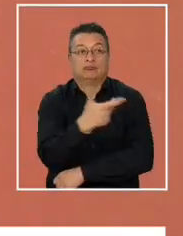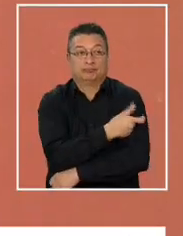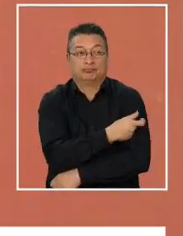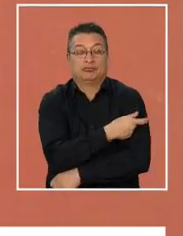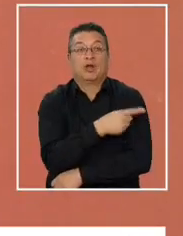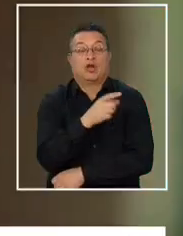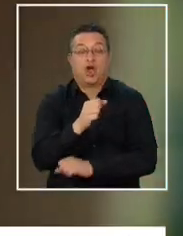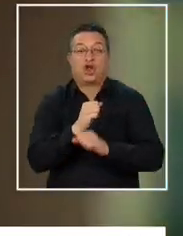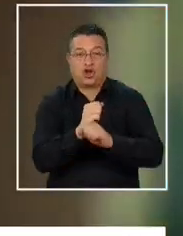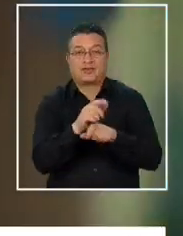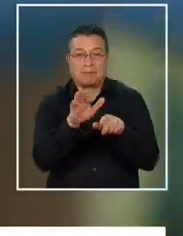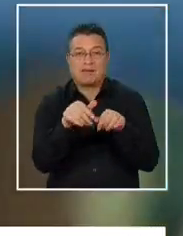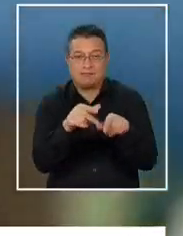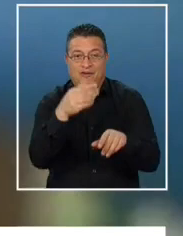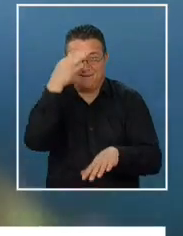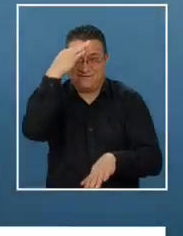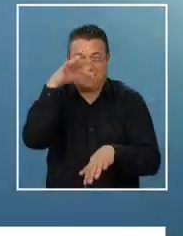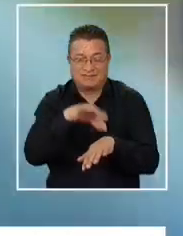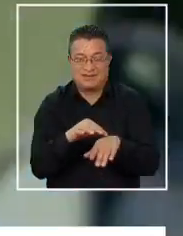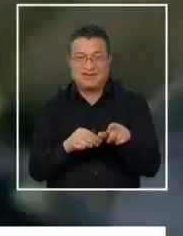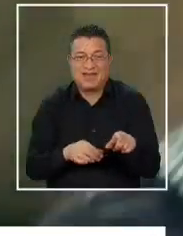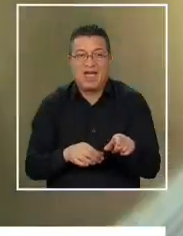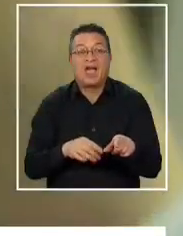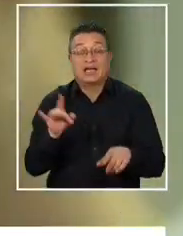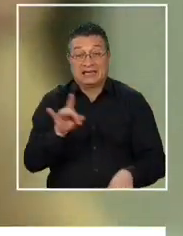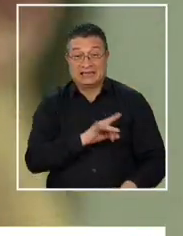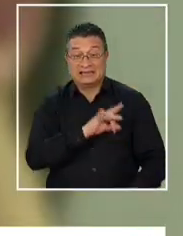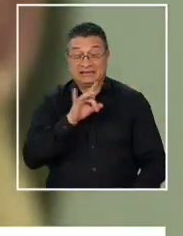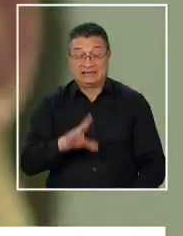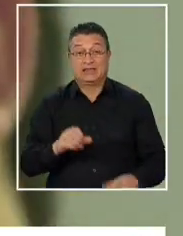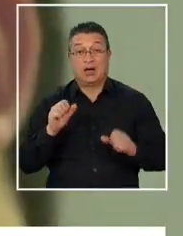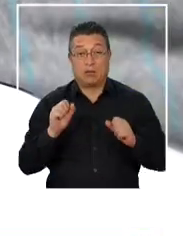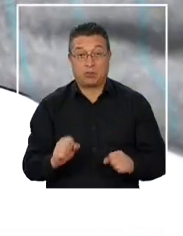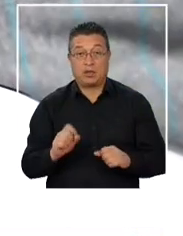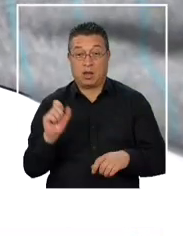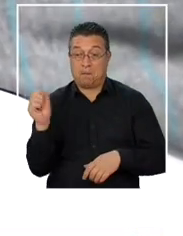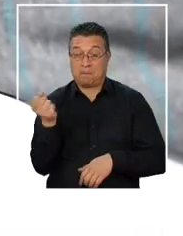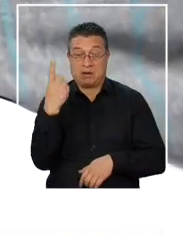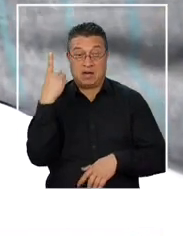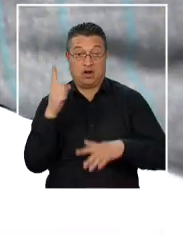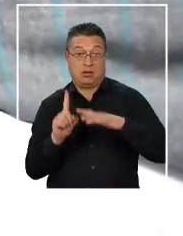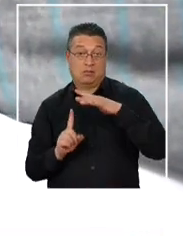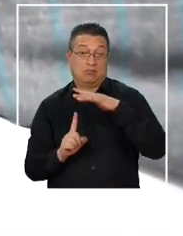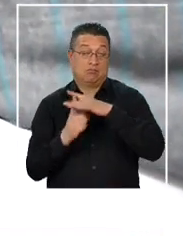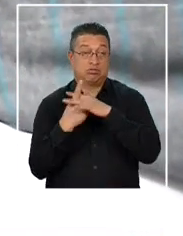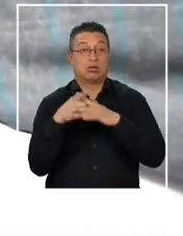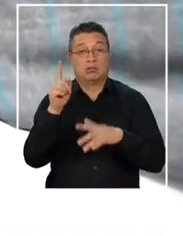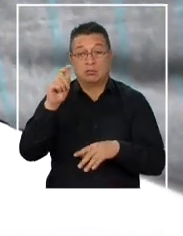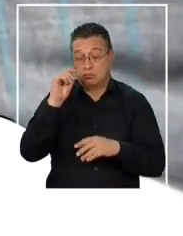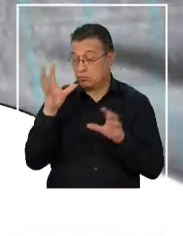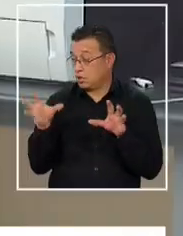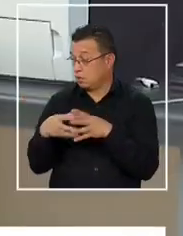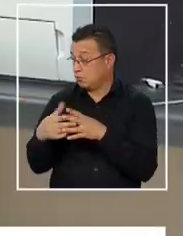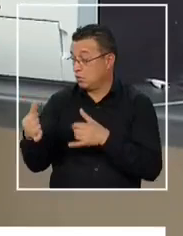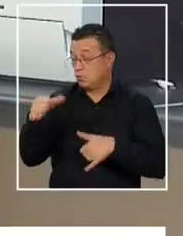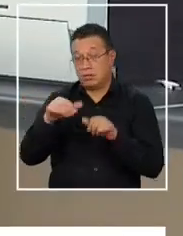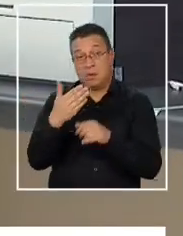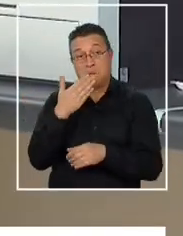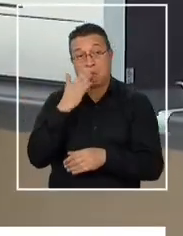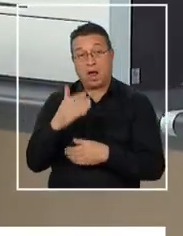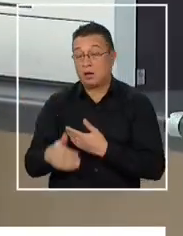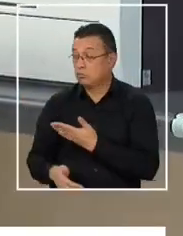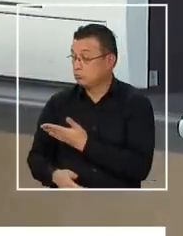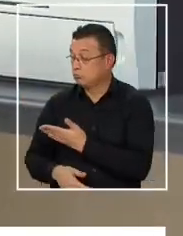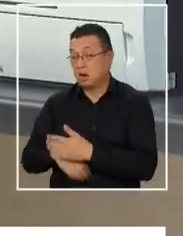contra el sincicial. Mientras que desde Chile podríamos convertirnos en pioneros con la iniciativa de este equipo científico que